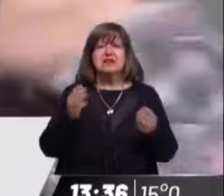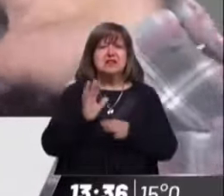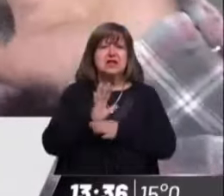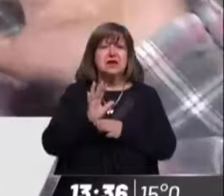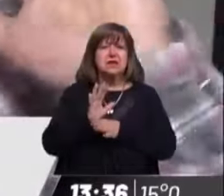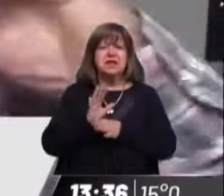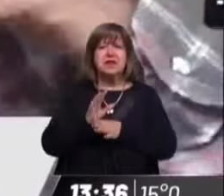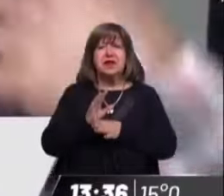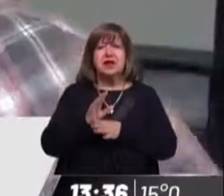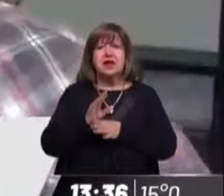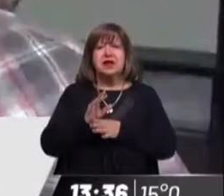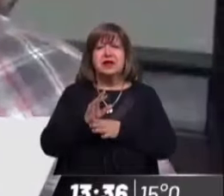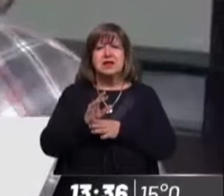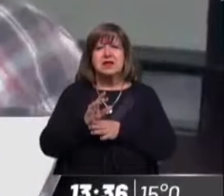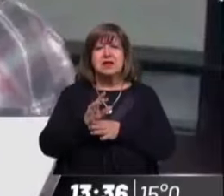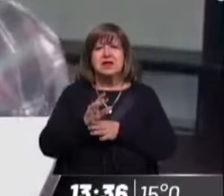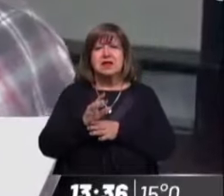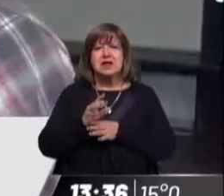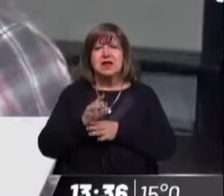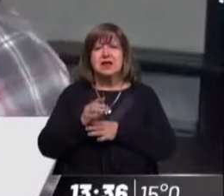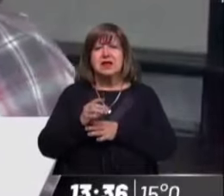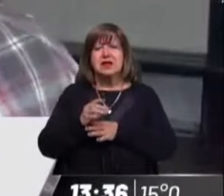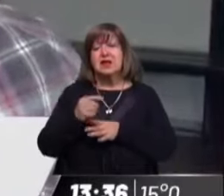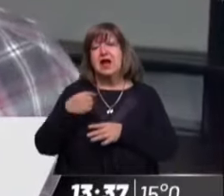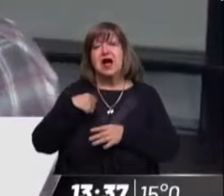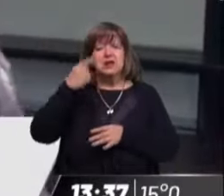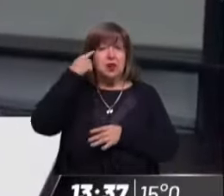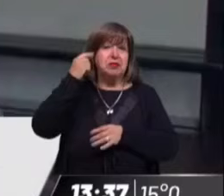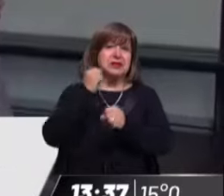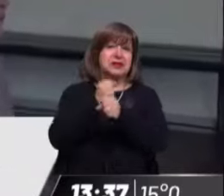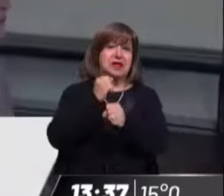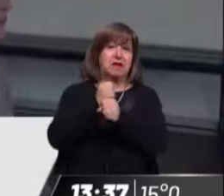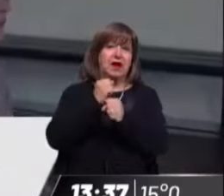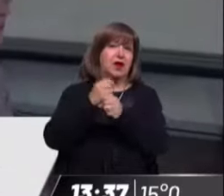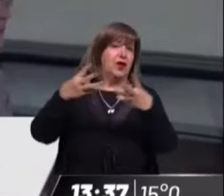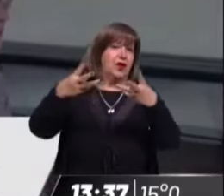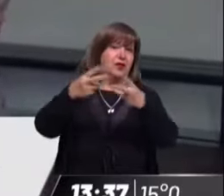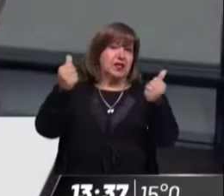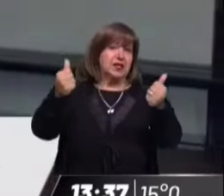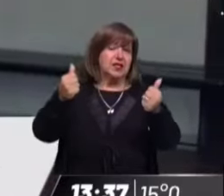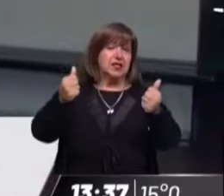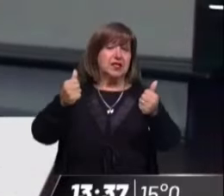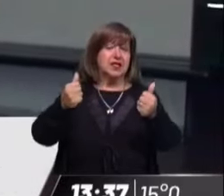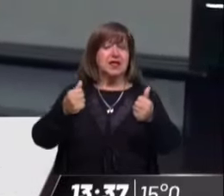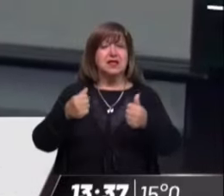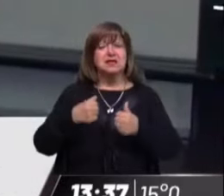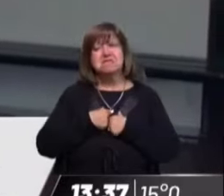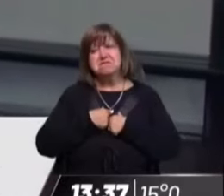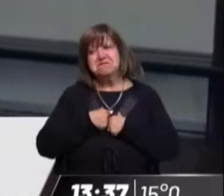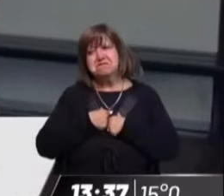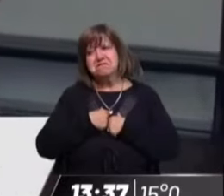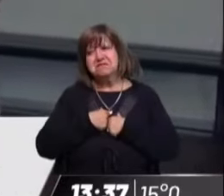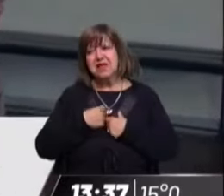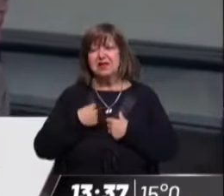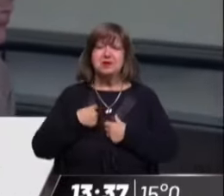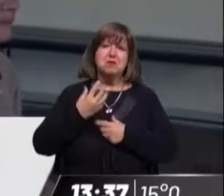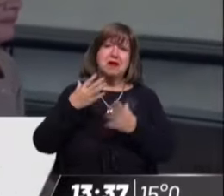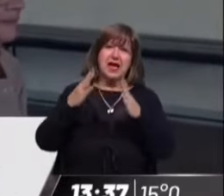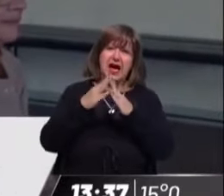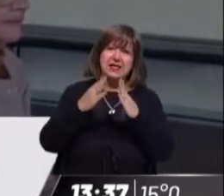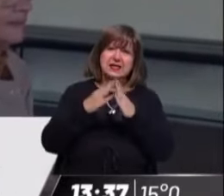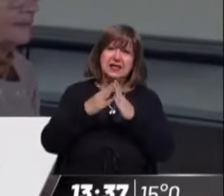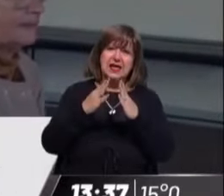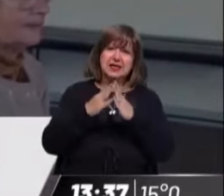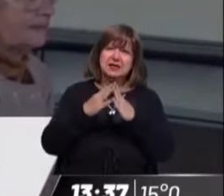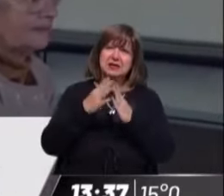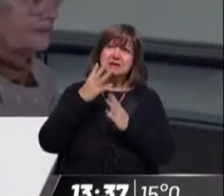techo? Hice todo, digo, ahora me voy a jubilar, no hago nada. Uh-huh. Pero me empecé a deprimir, entonces yo me di cuenta que tenía que hacer algo. ¿Estabas